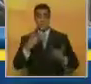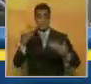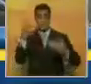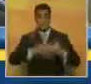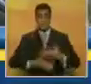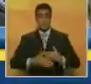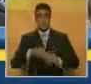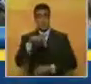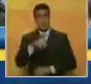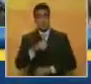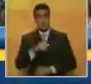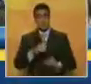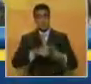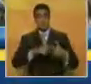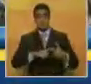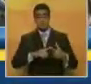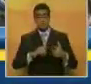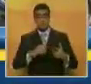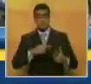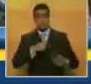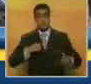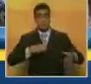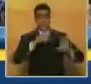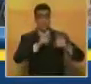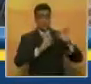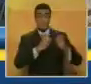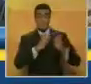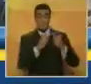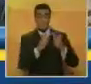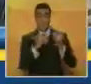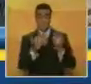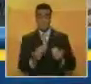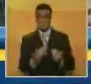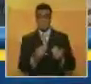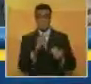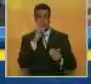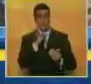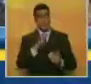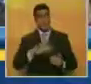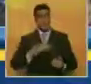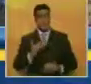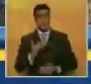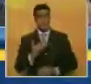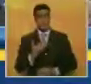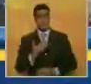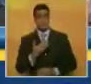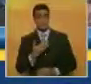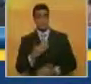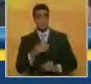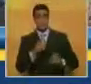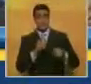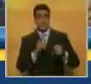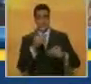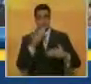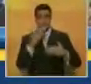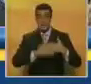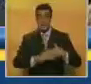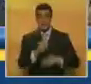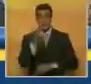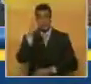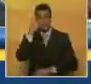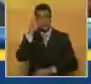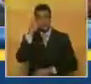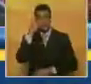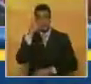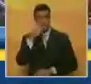aquí entonces donde tenemos que estudiar nosotros voluntariamente en estos momentos, ver la posibilidad de llegar quizás a una parada de un día, con